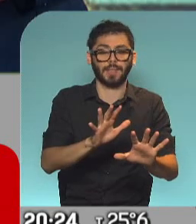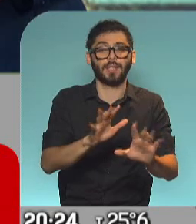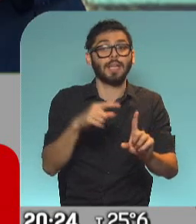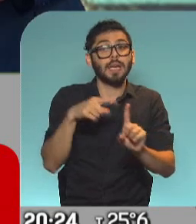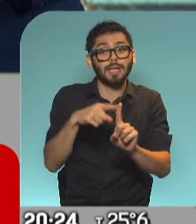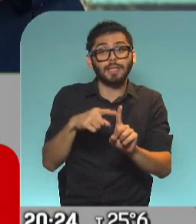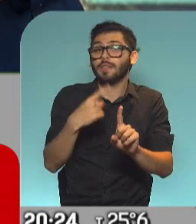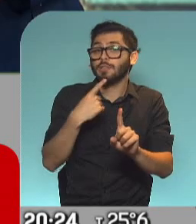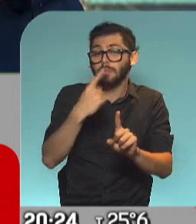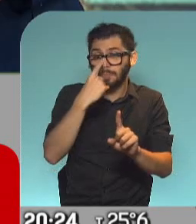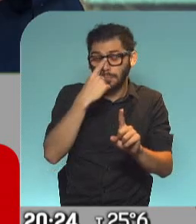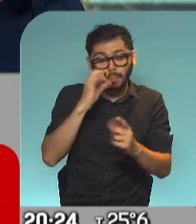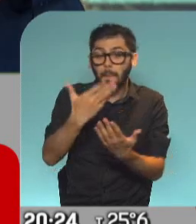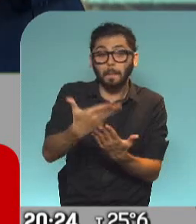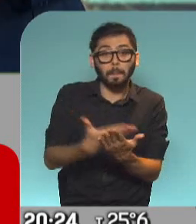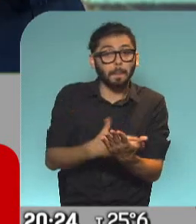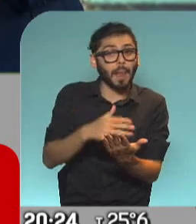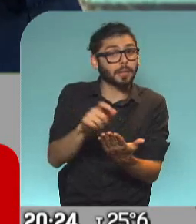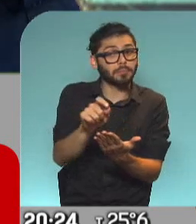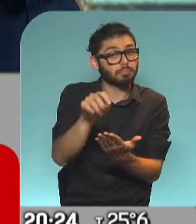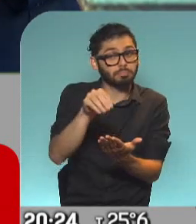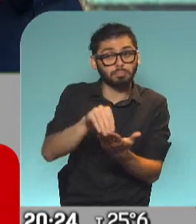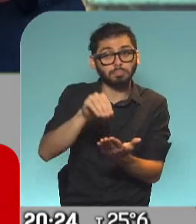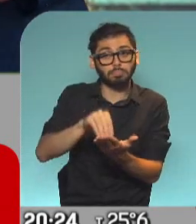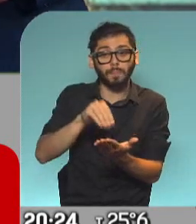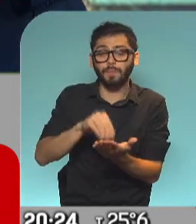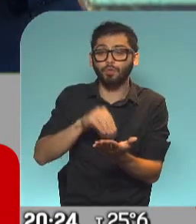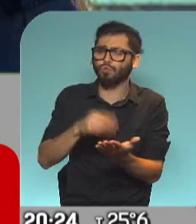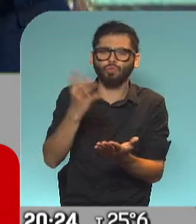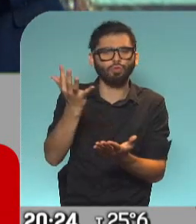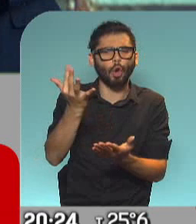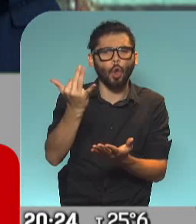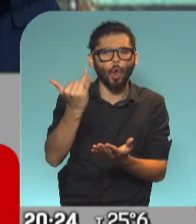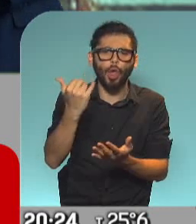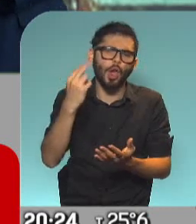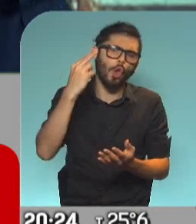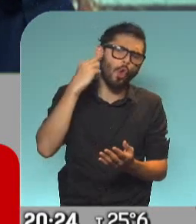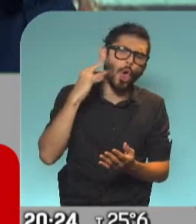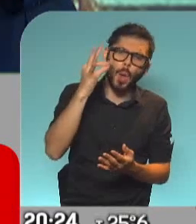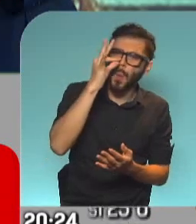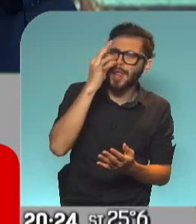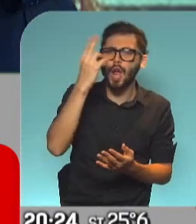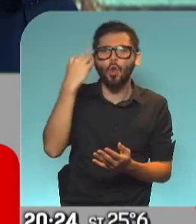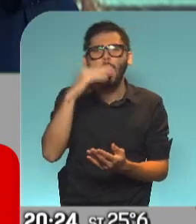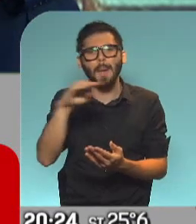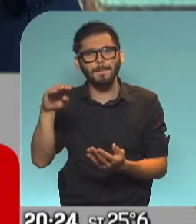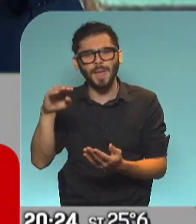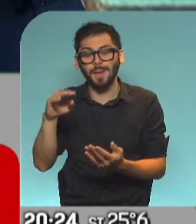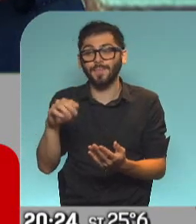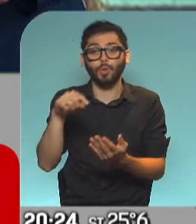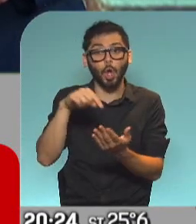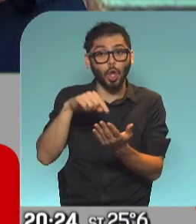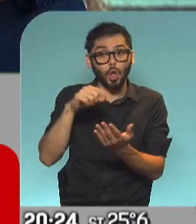que hacía era consignar en una planilla que sistemáticamente todos los días a las 9:20, 9:30 de la mañana, cuando